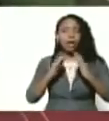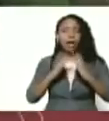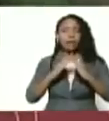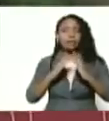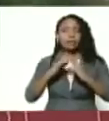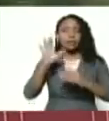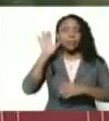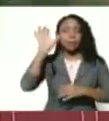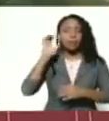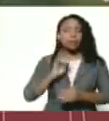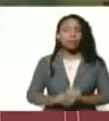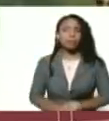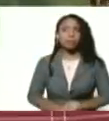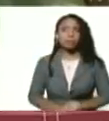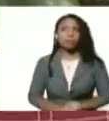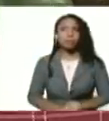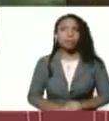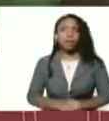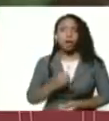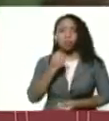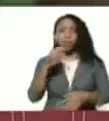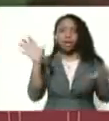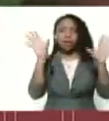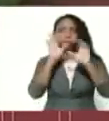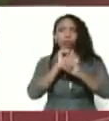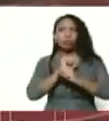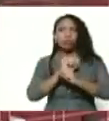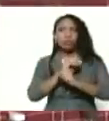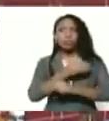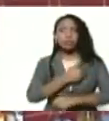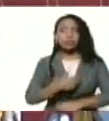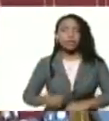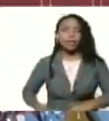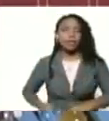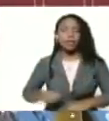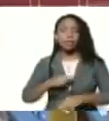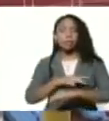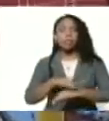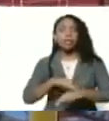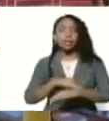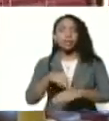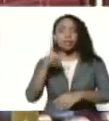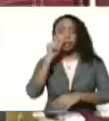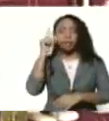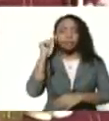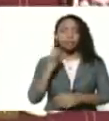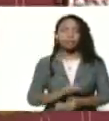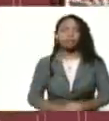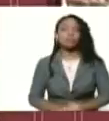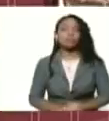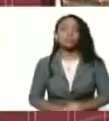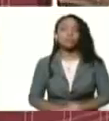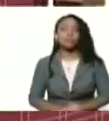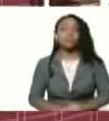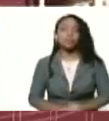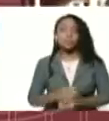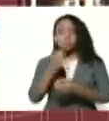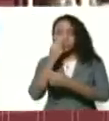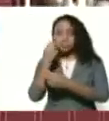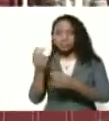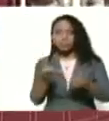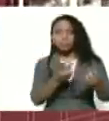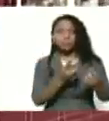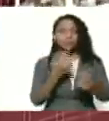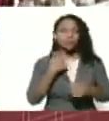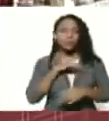Arelis Araná. Buenas noches, presidente, ministra y ministro Piñate. Bienvenidos a